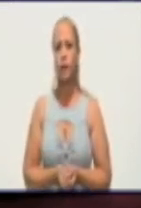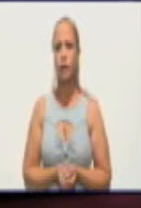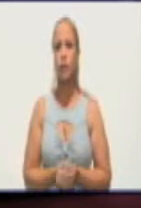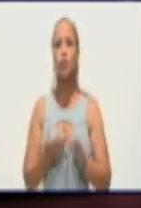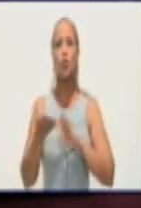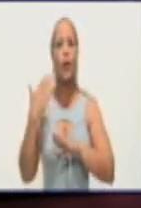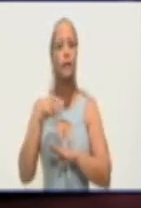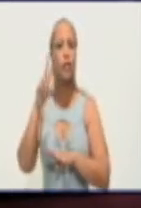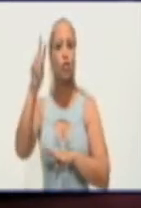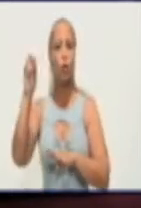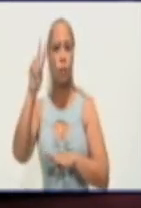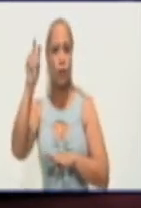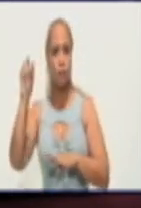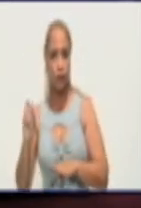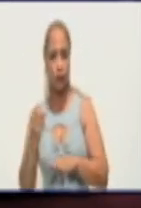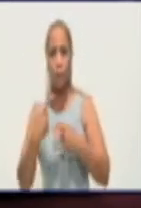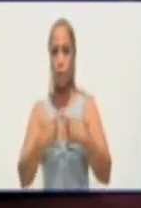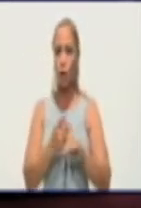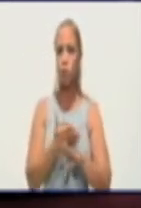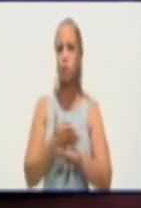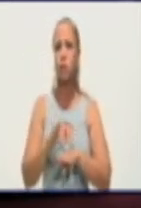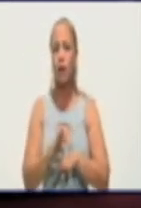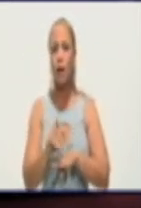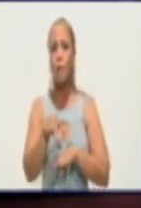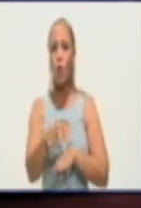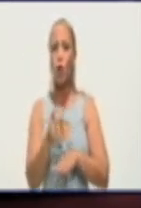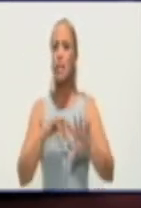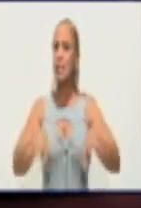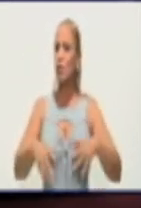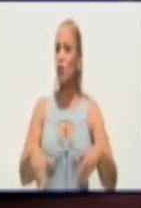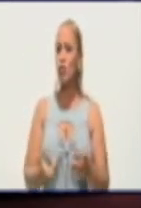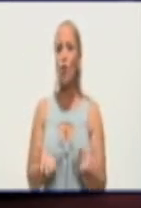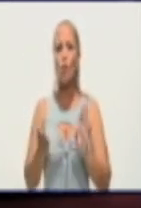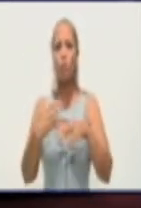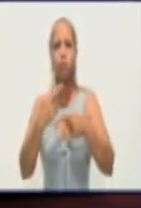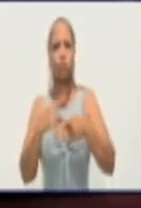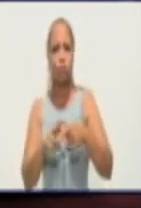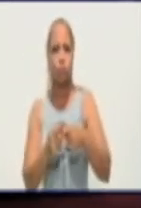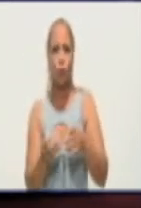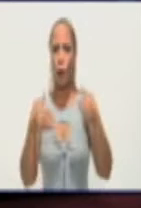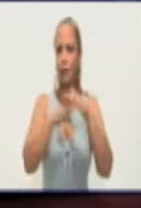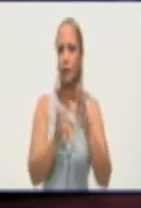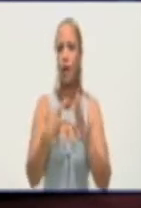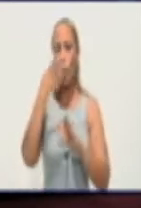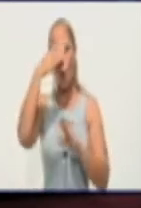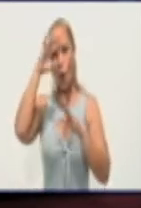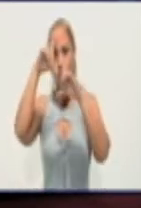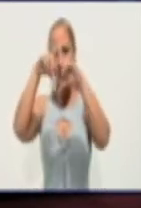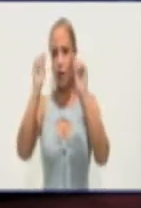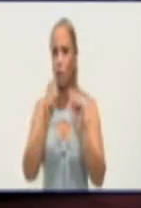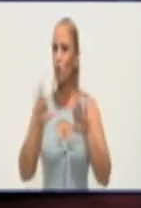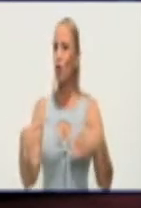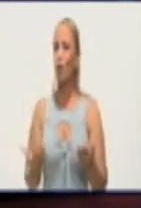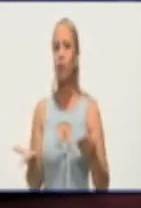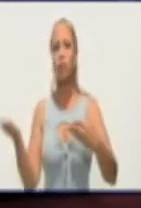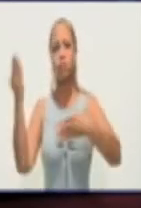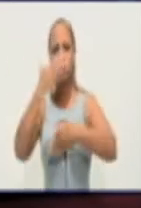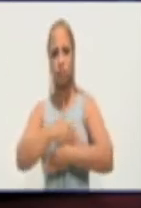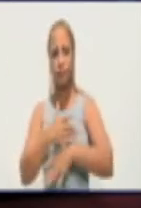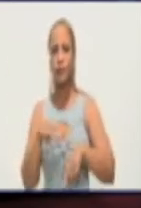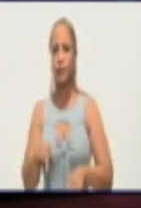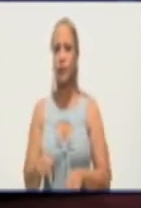2020 pero tuvieron que ser aplazadas por situación de recursos que no habían entrado al país producto del bloqueo y la crisis sanitaria